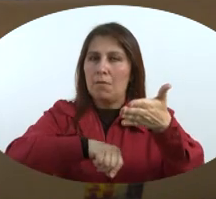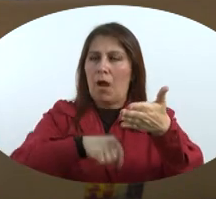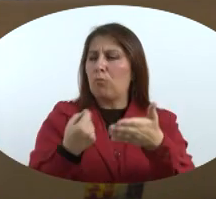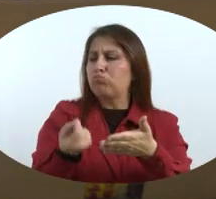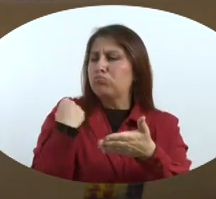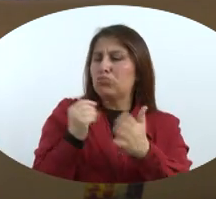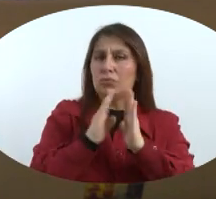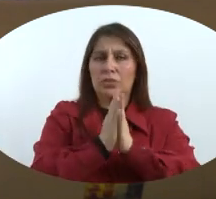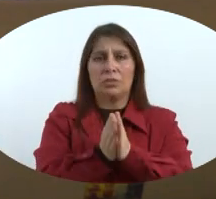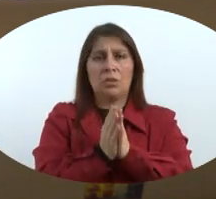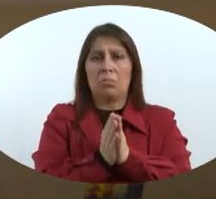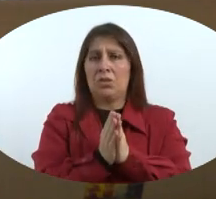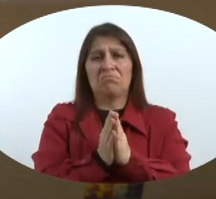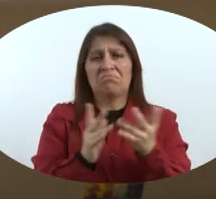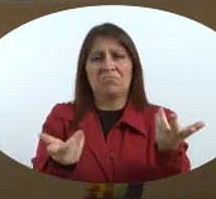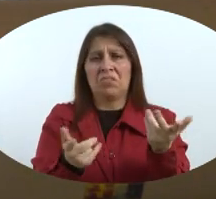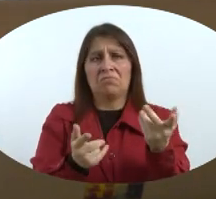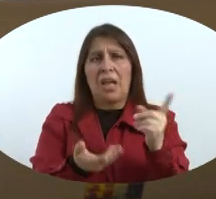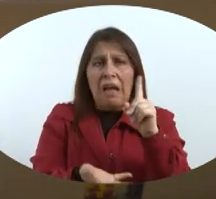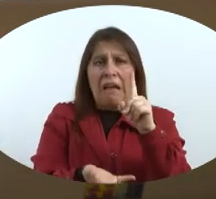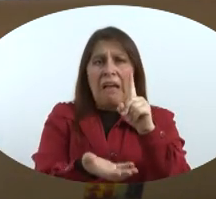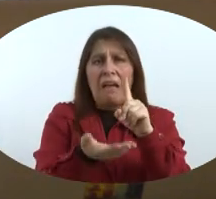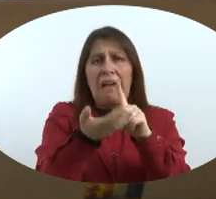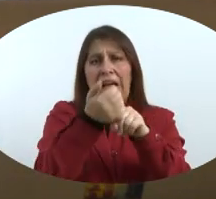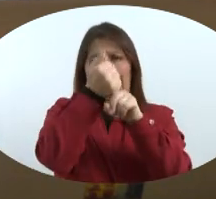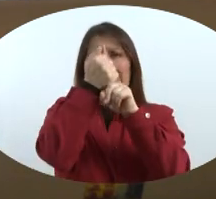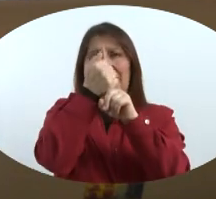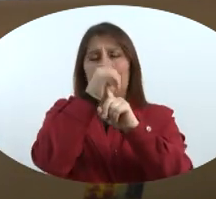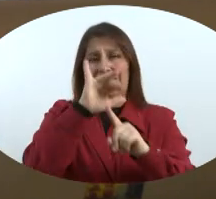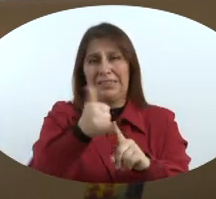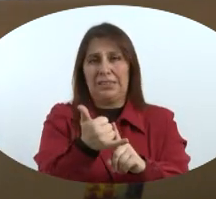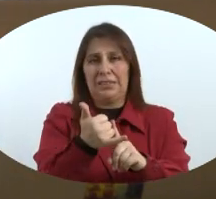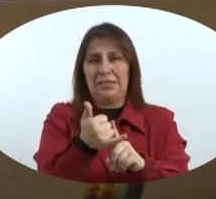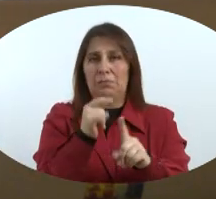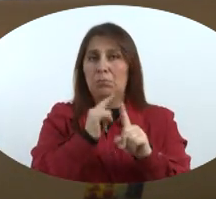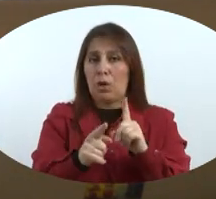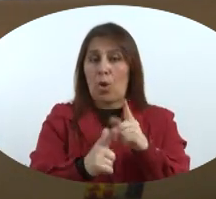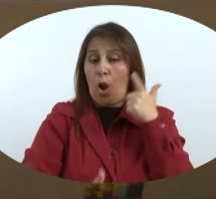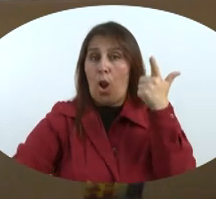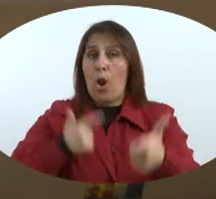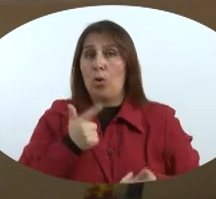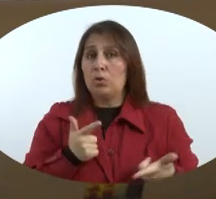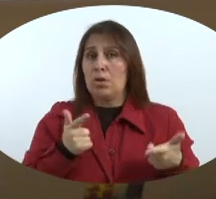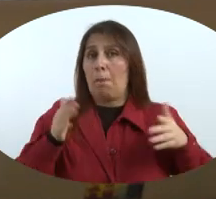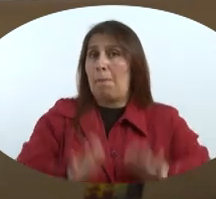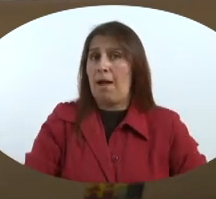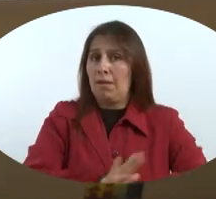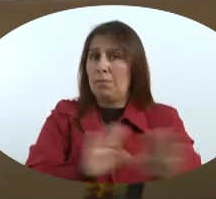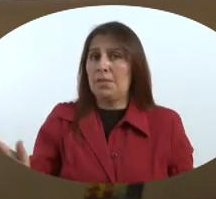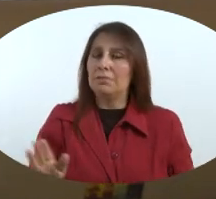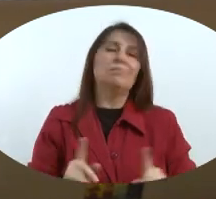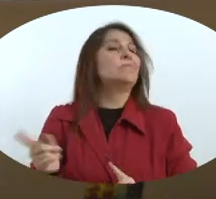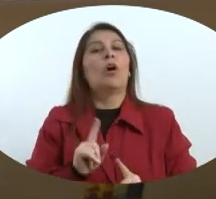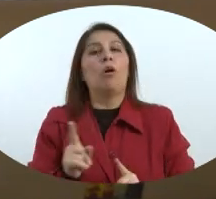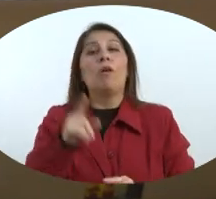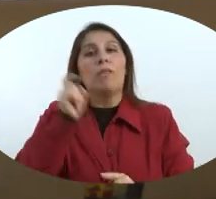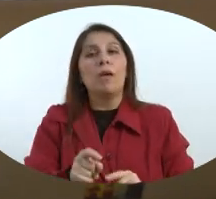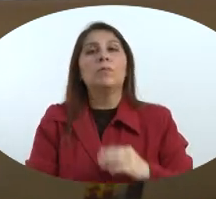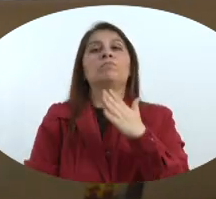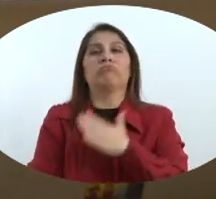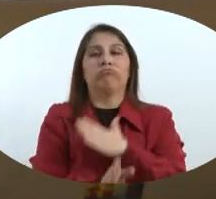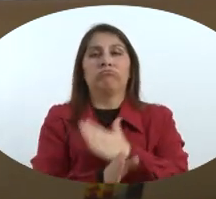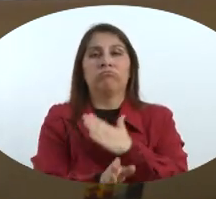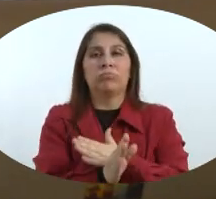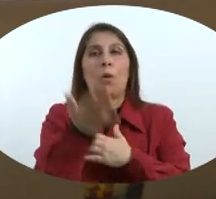en el pasado diciembre es una ganancia claramente pero creo que ahí no debe parar la lucha y que por el contrario en este momento estamos